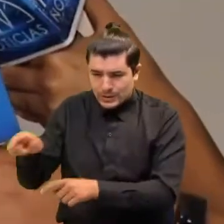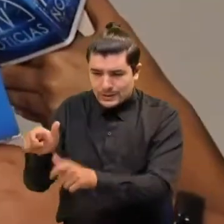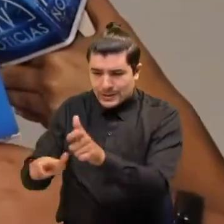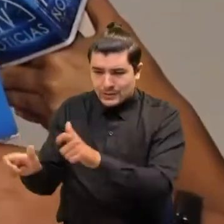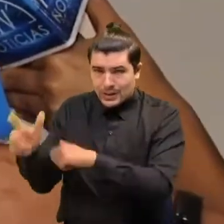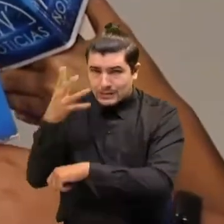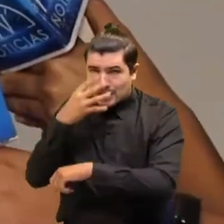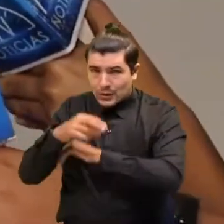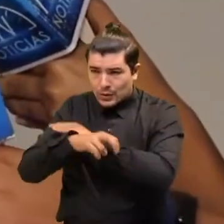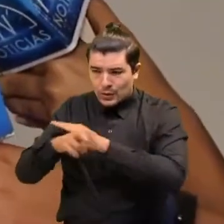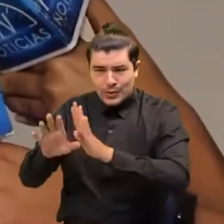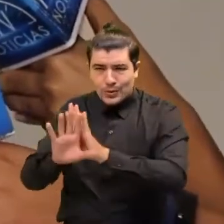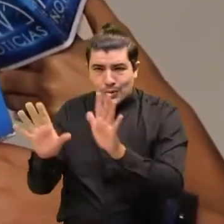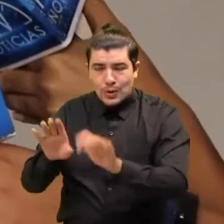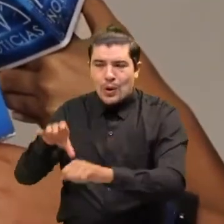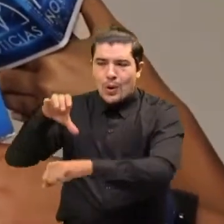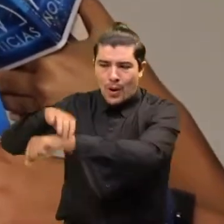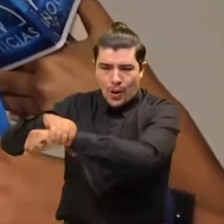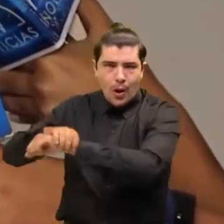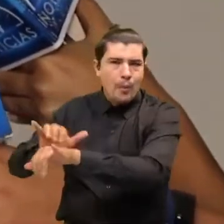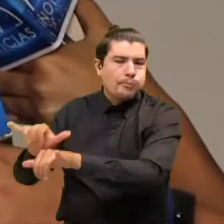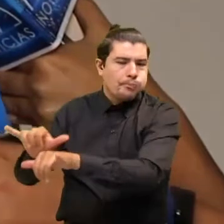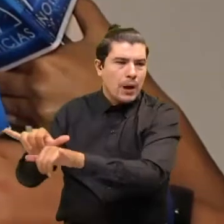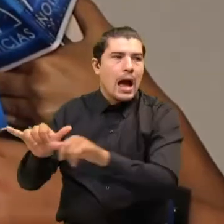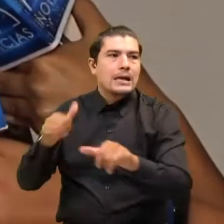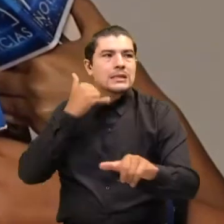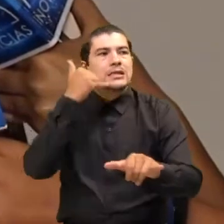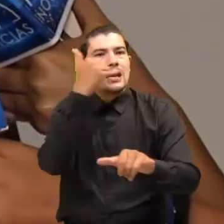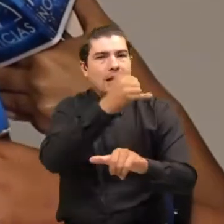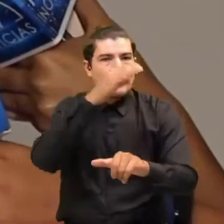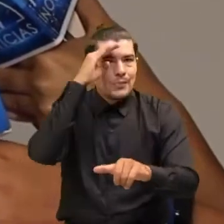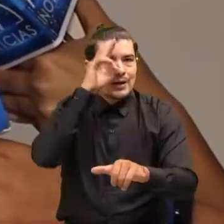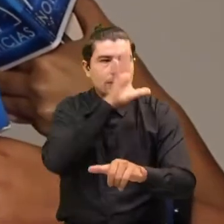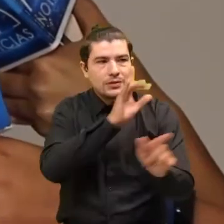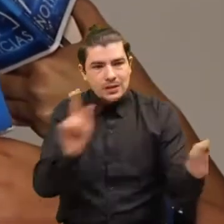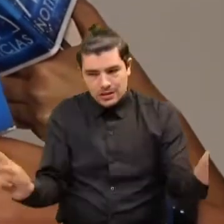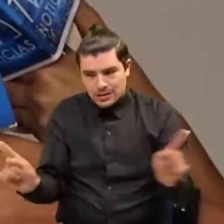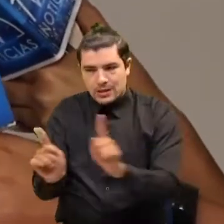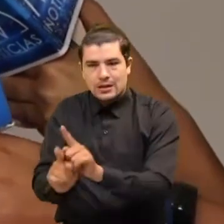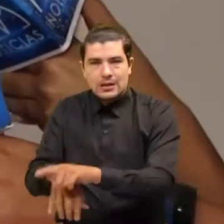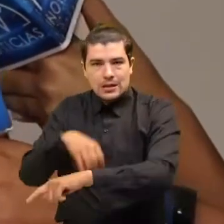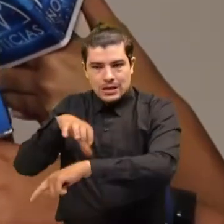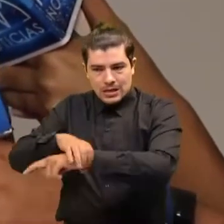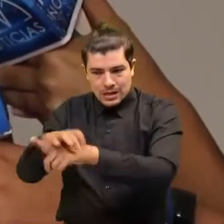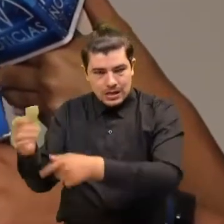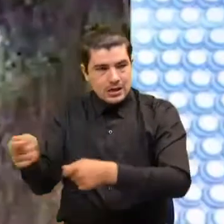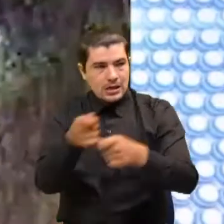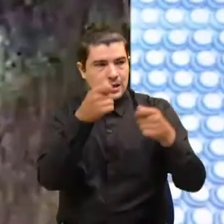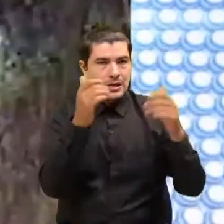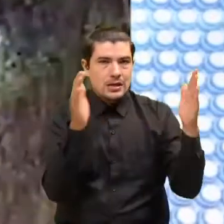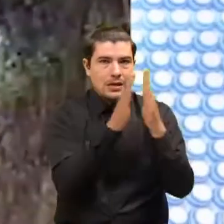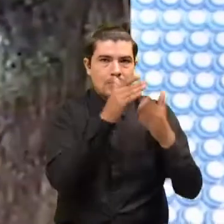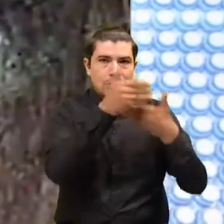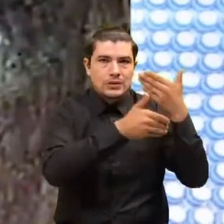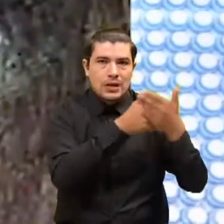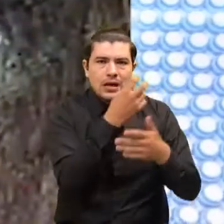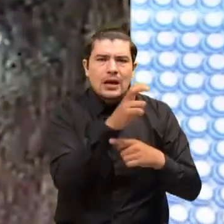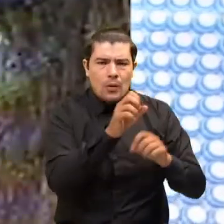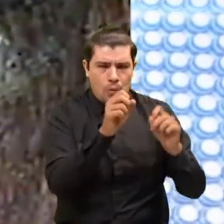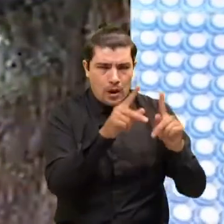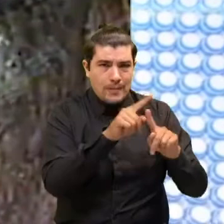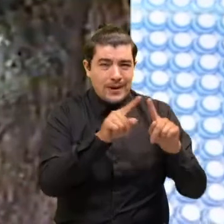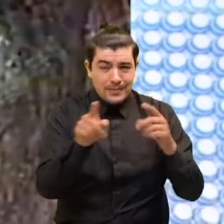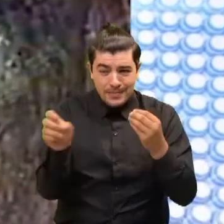a la autoridad competente, a la fuerza pública que encuentra cercana en este sitio y puesto, digamos, a buen recaudo. Además, un delincuente